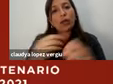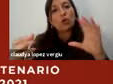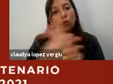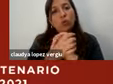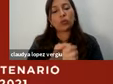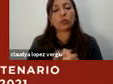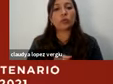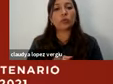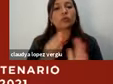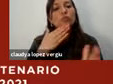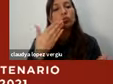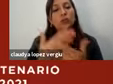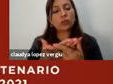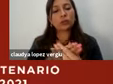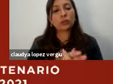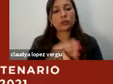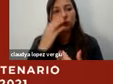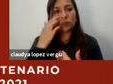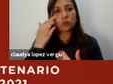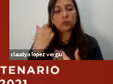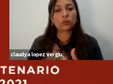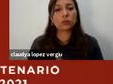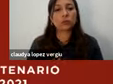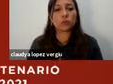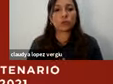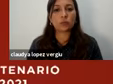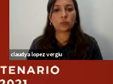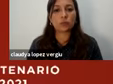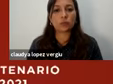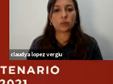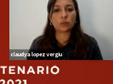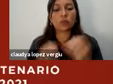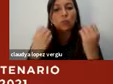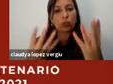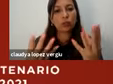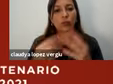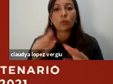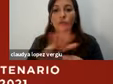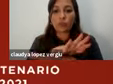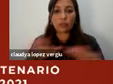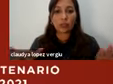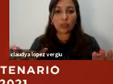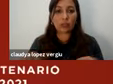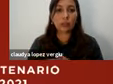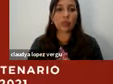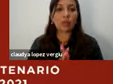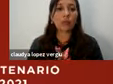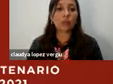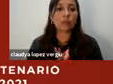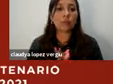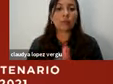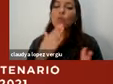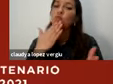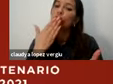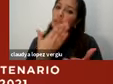Ok. Muchísimas gracias a Yuri por tu aporte. Pues bueno, vamos a finalizar este webinar. Agradezco a